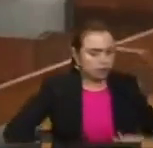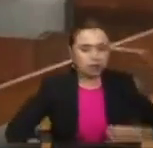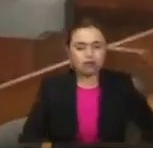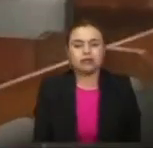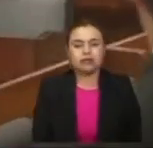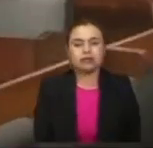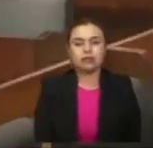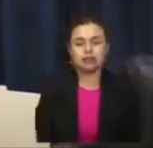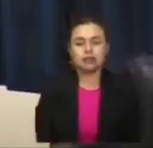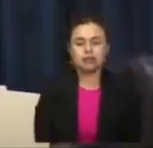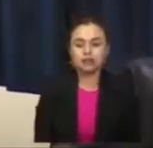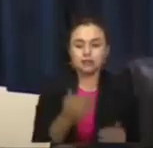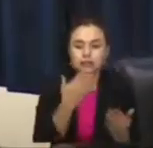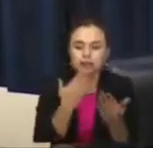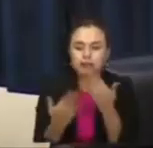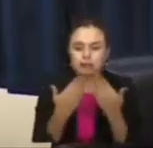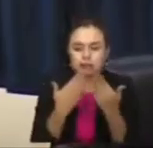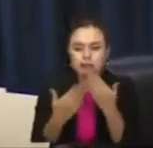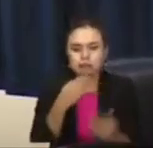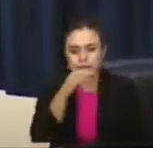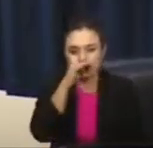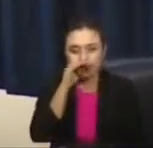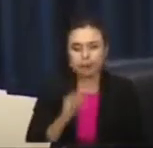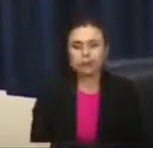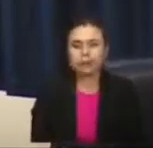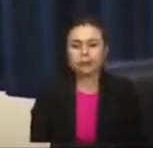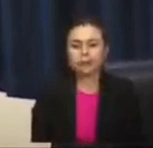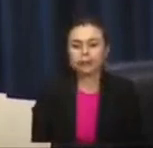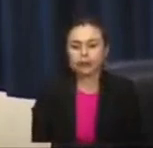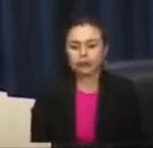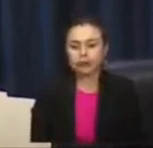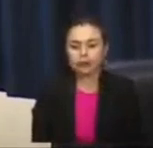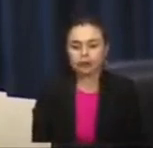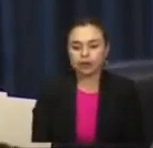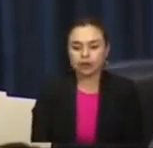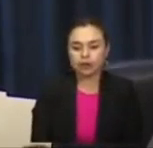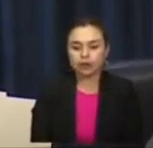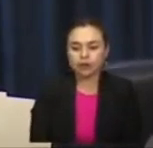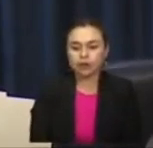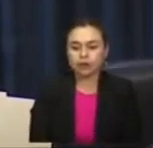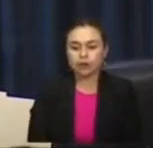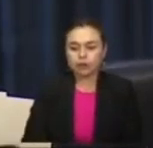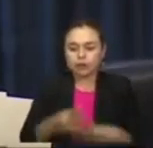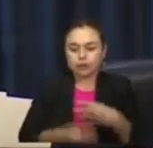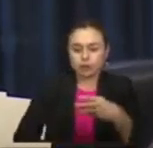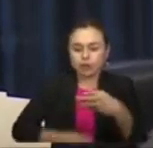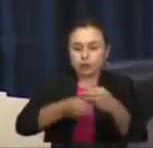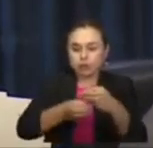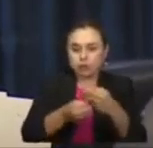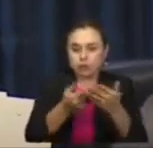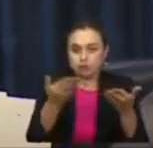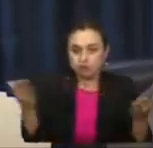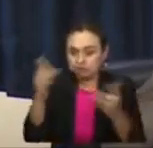Presidente, distinguidos colegas, creo que voy a reforzar en ánimo lo que acaba de